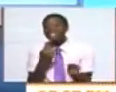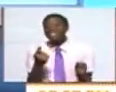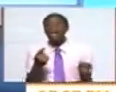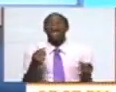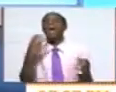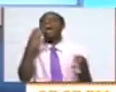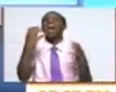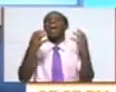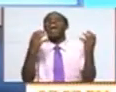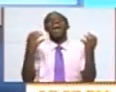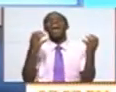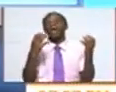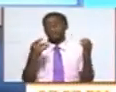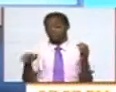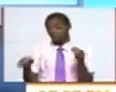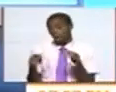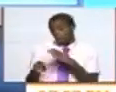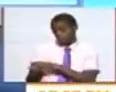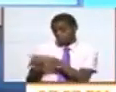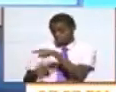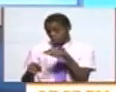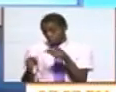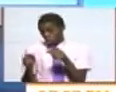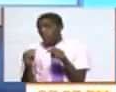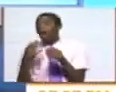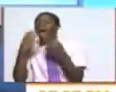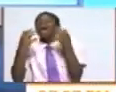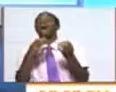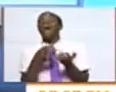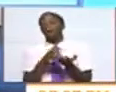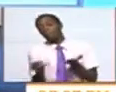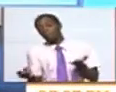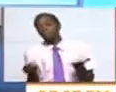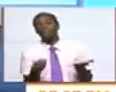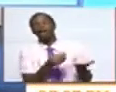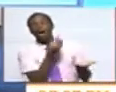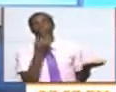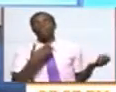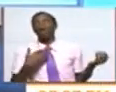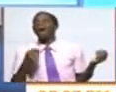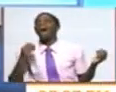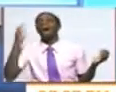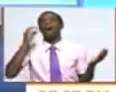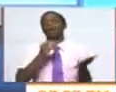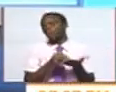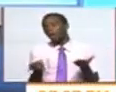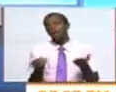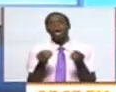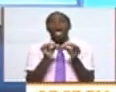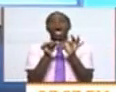las consignas de la oposición, se les daba un caramelo.